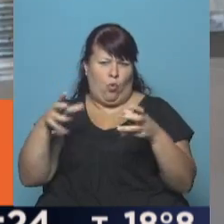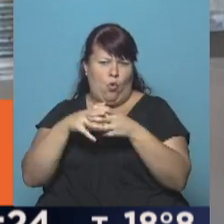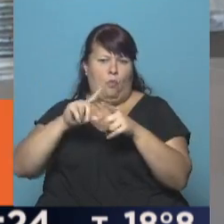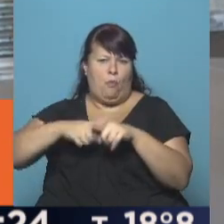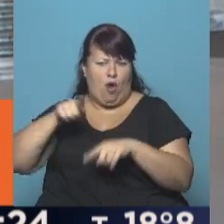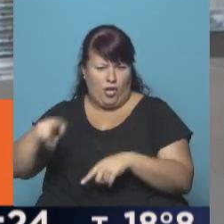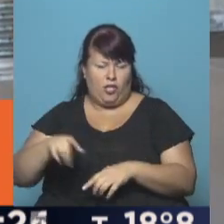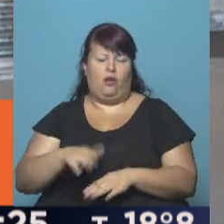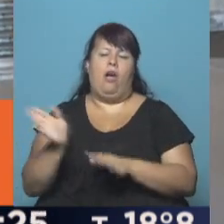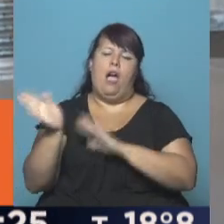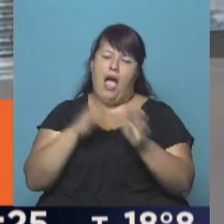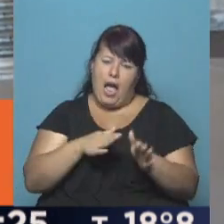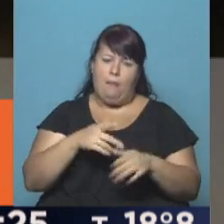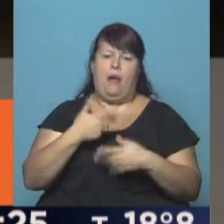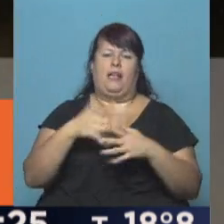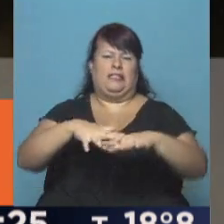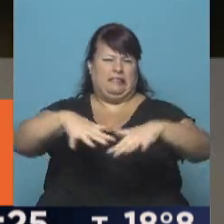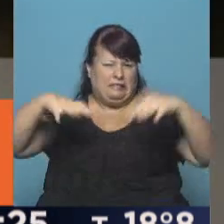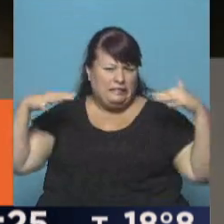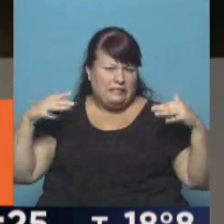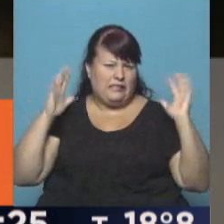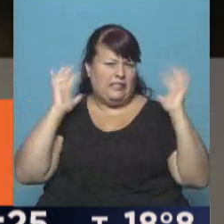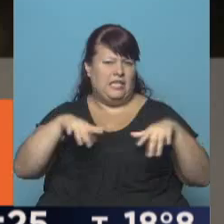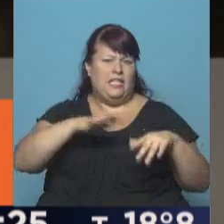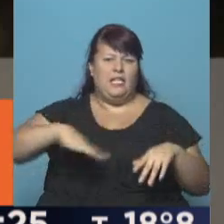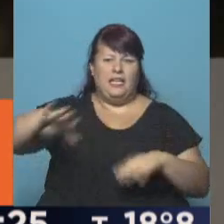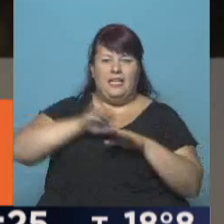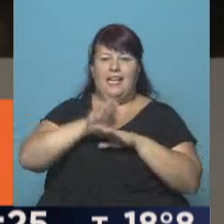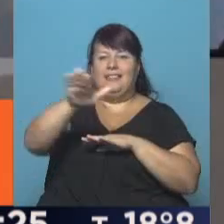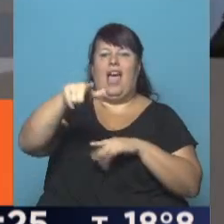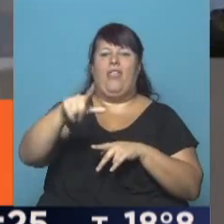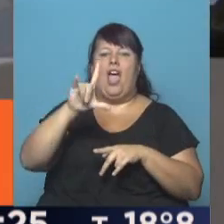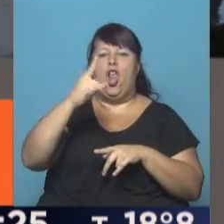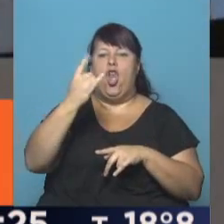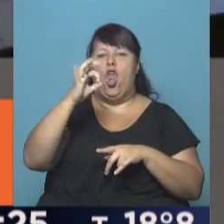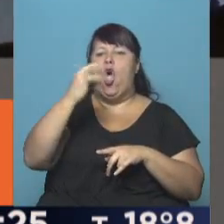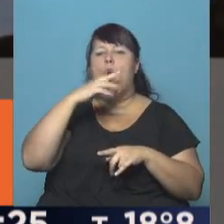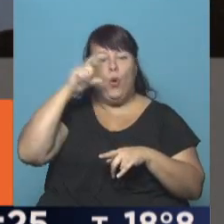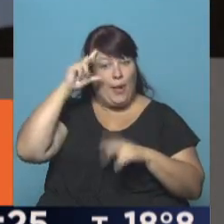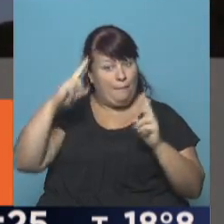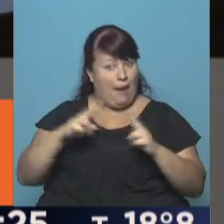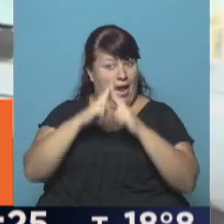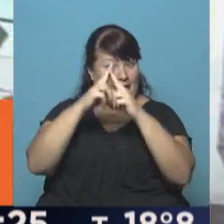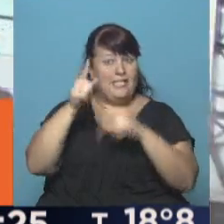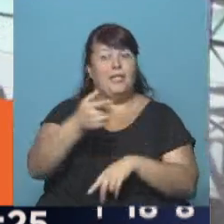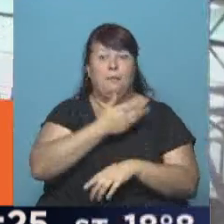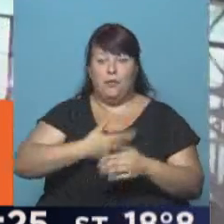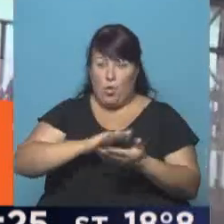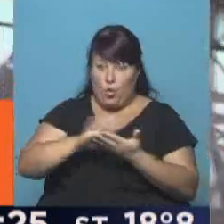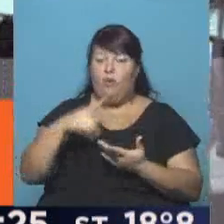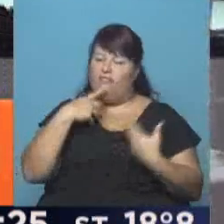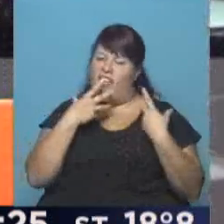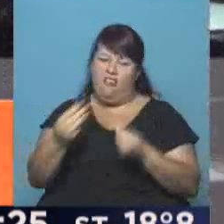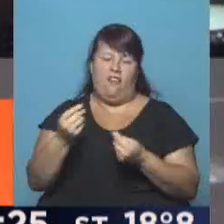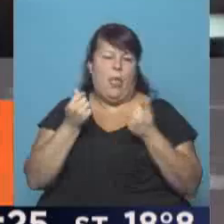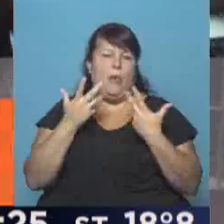partido. Por su parte, y ante una multitud que colmaba la explanada del Louvre en París, Macron afirmó que defenderá